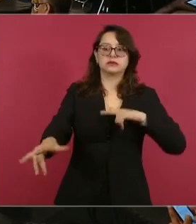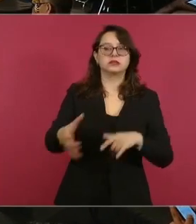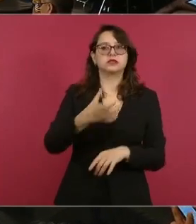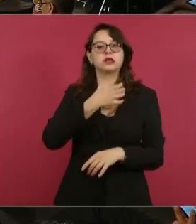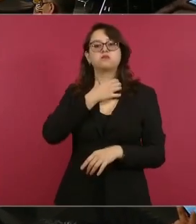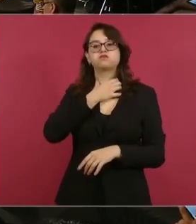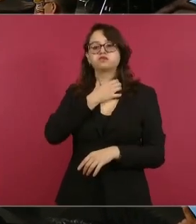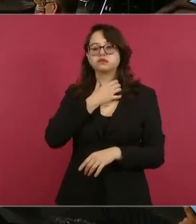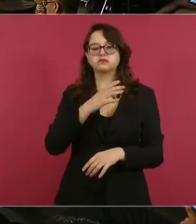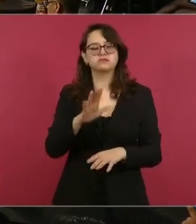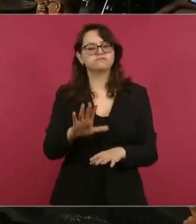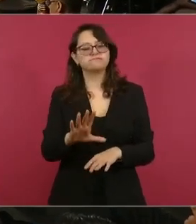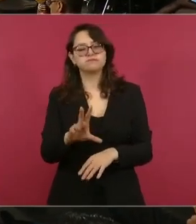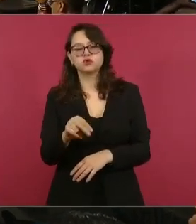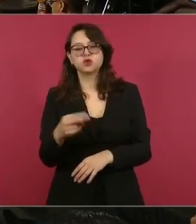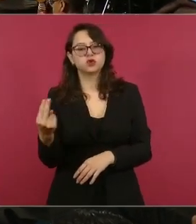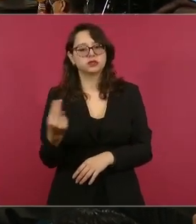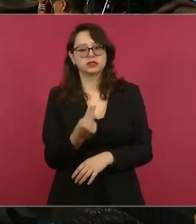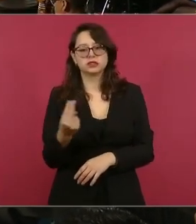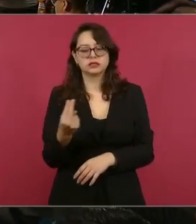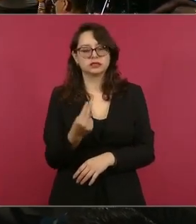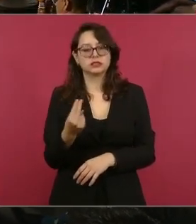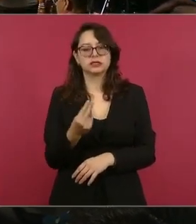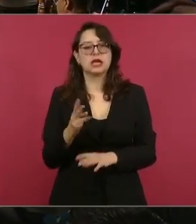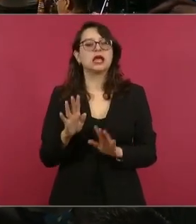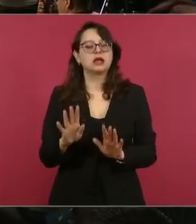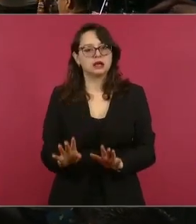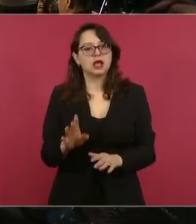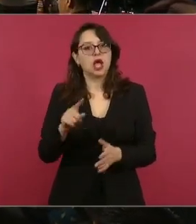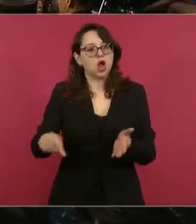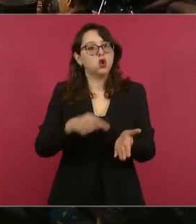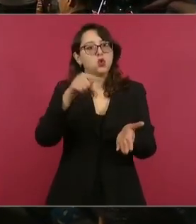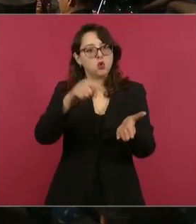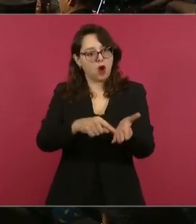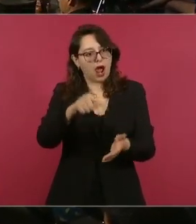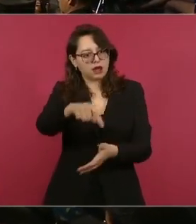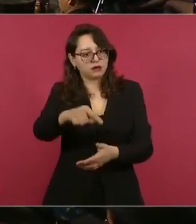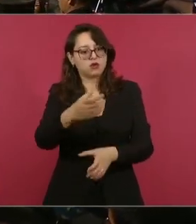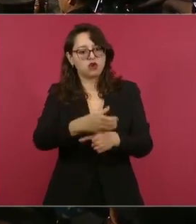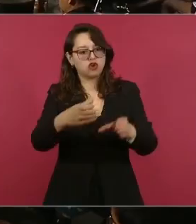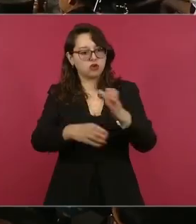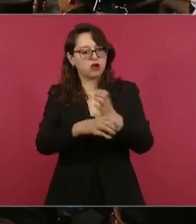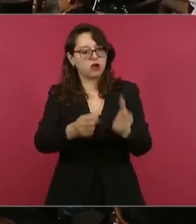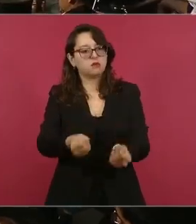tránsito, sino ya las autoridades que están acá están atendiendo